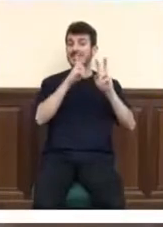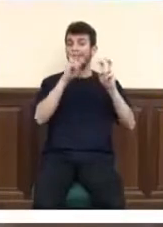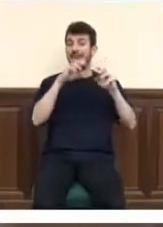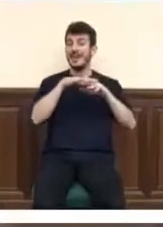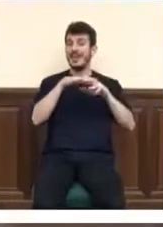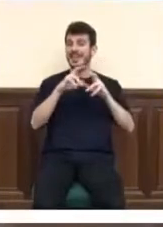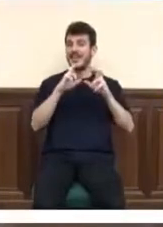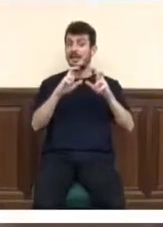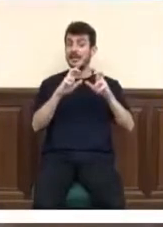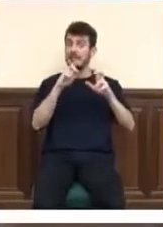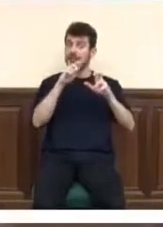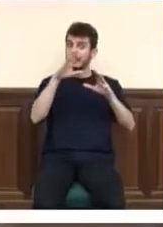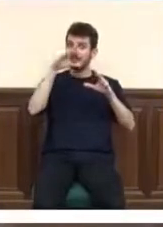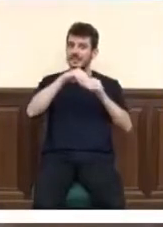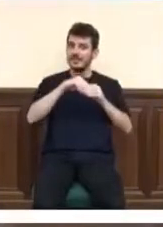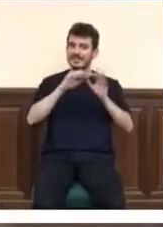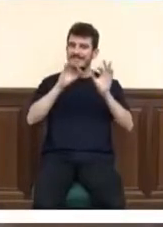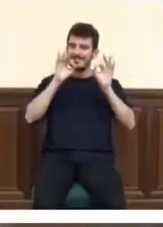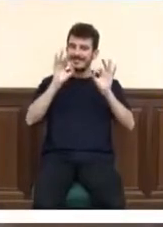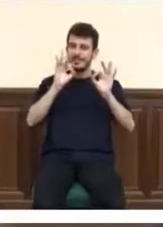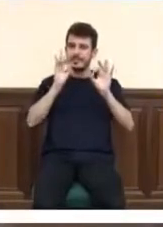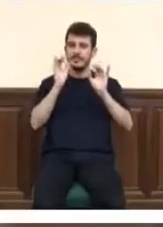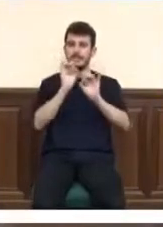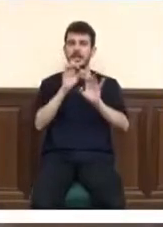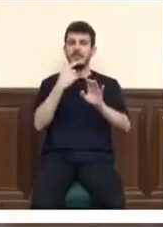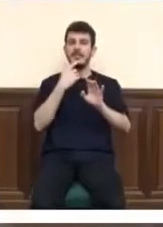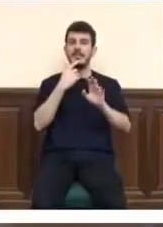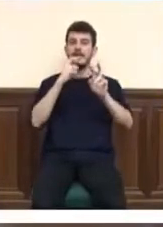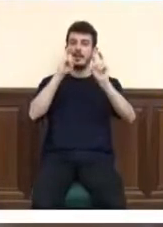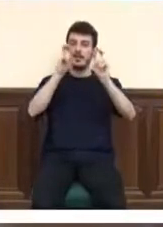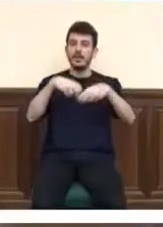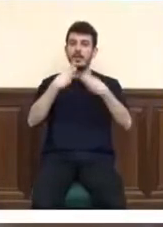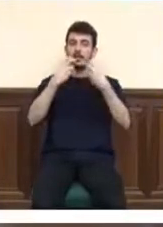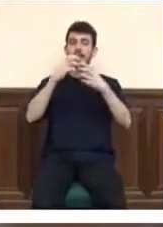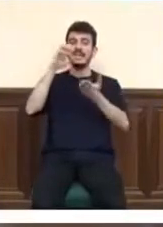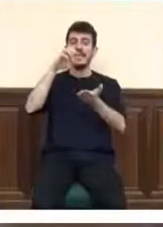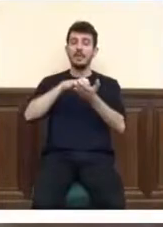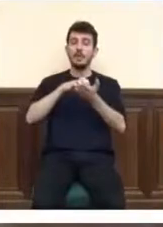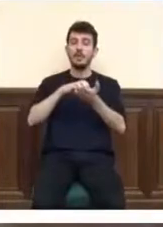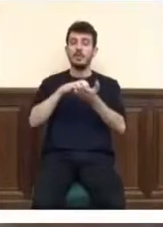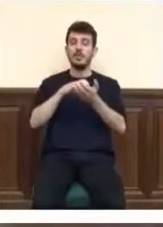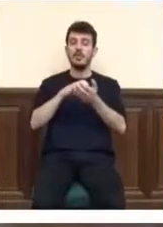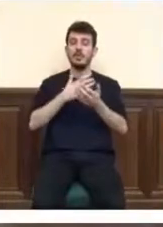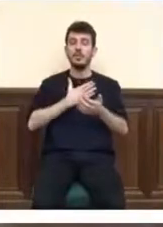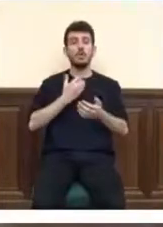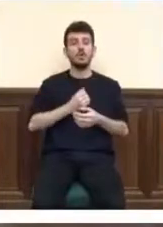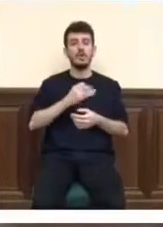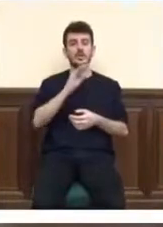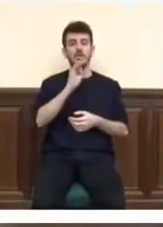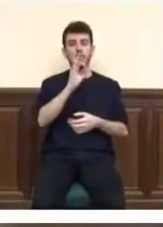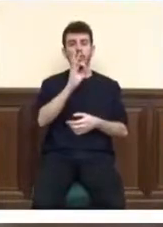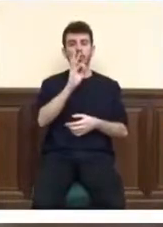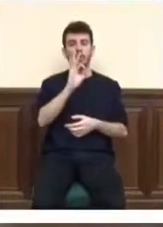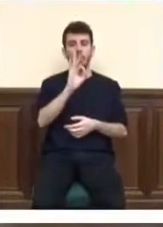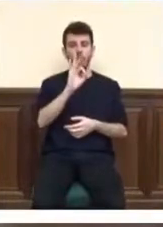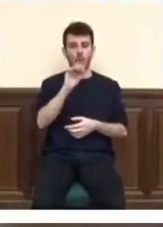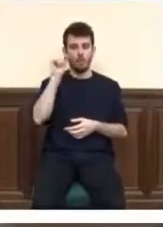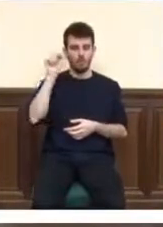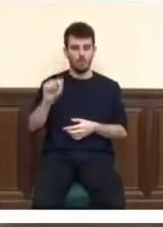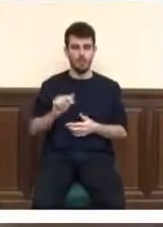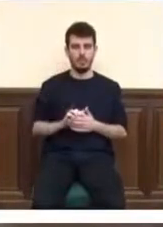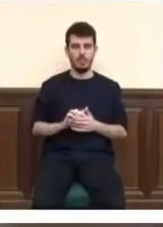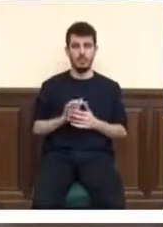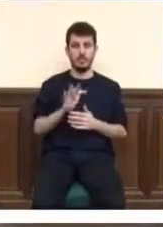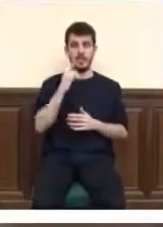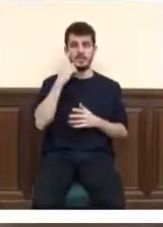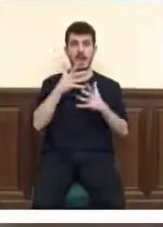se incluía explícitamente la remodelación de la estación de Móstoles El Soto, además de la